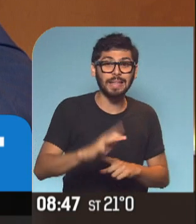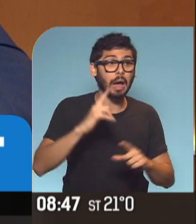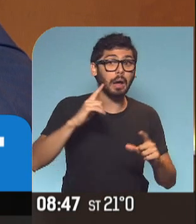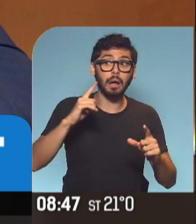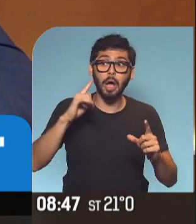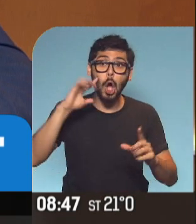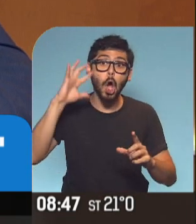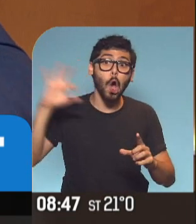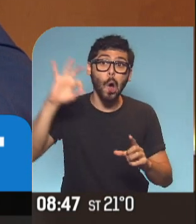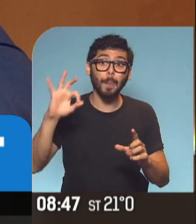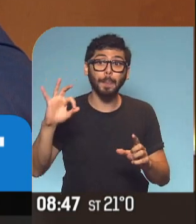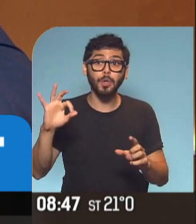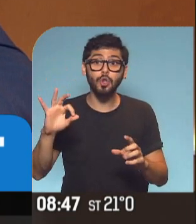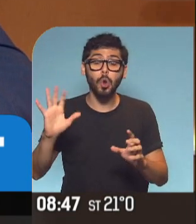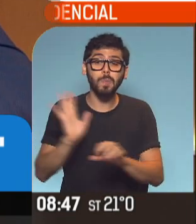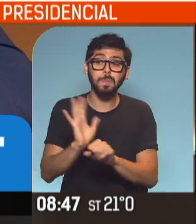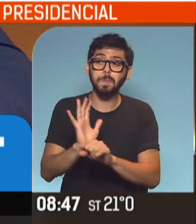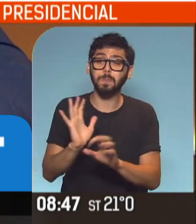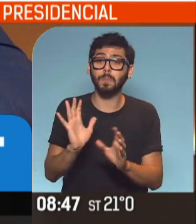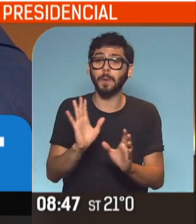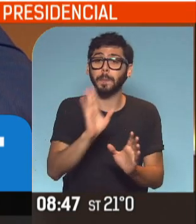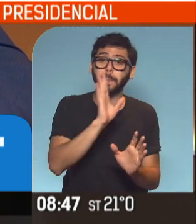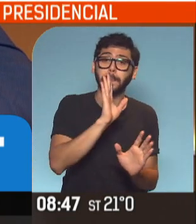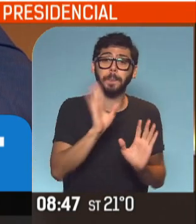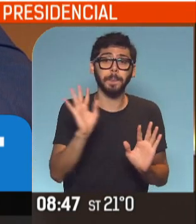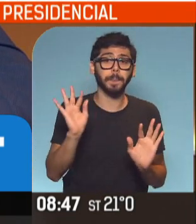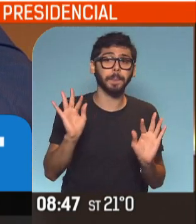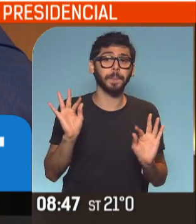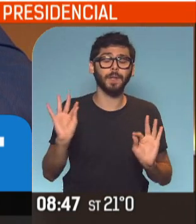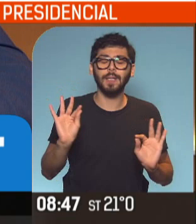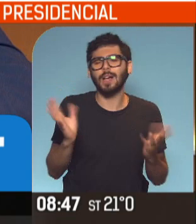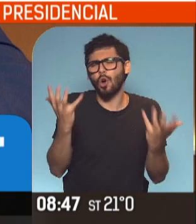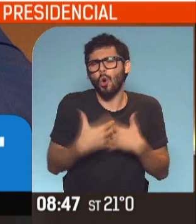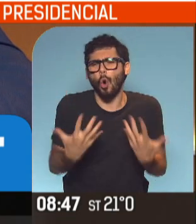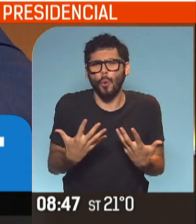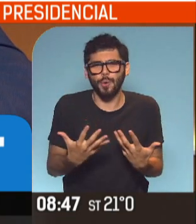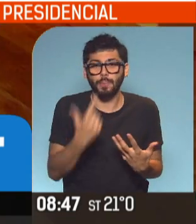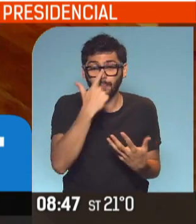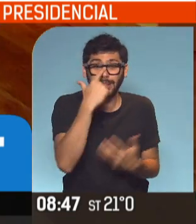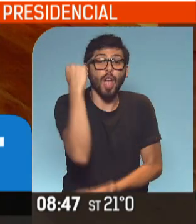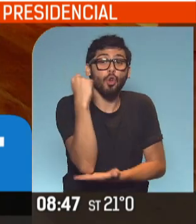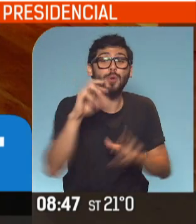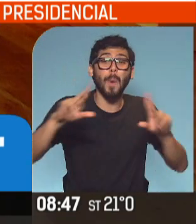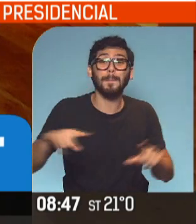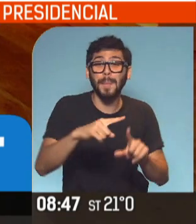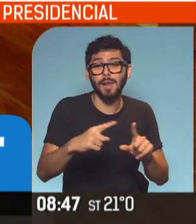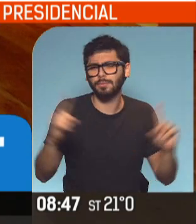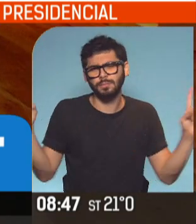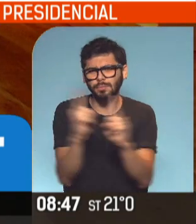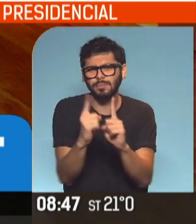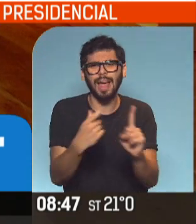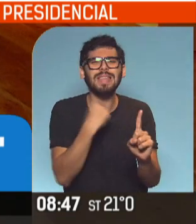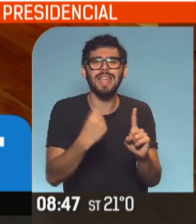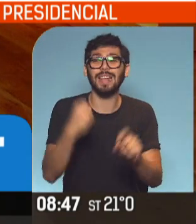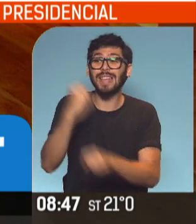como no va a tener una posición cínica porque a ver el programa económico que él expresa yo te lo puedo resumir es muy sencillo es lo que quiere reforma